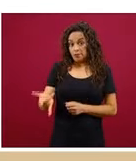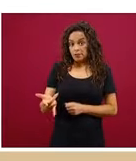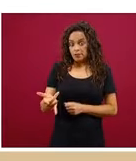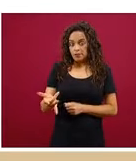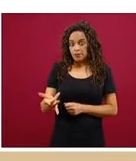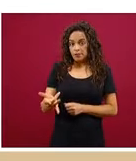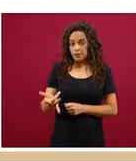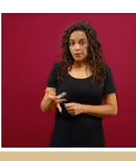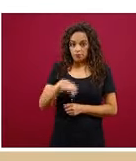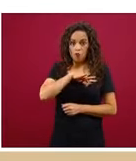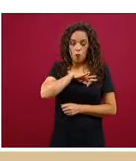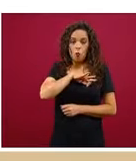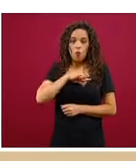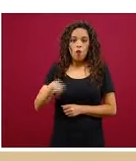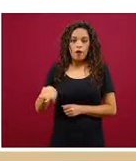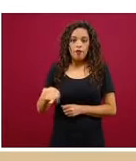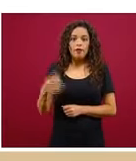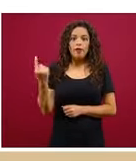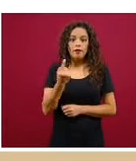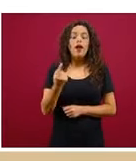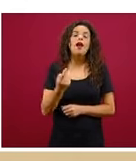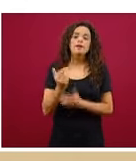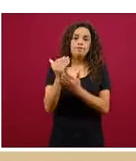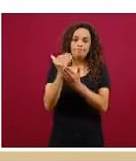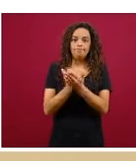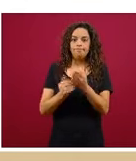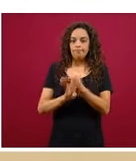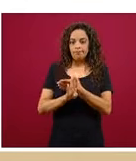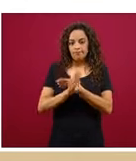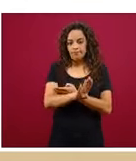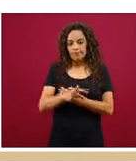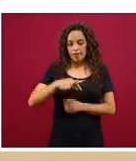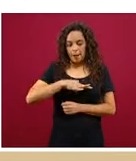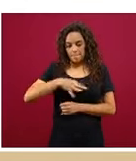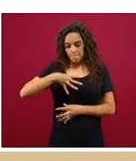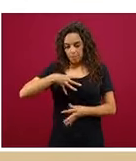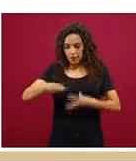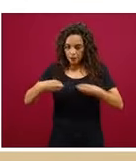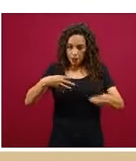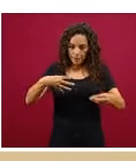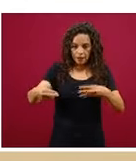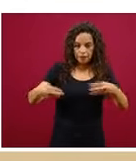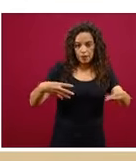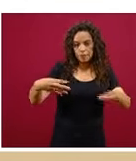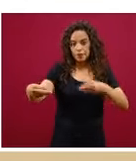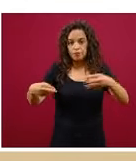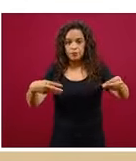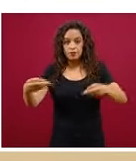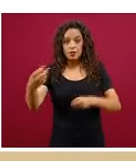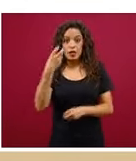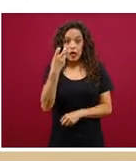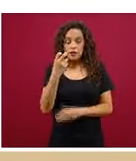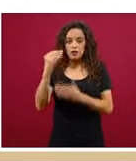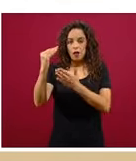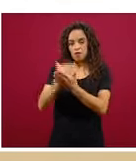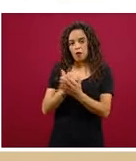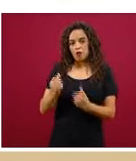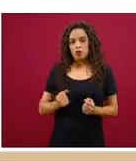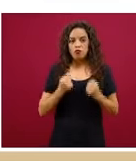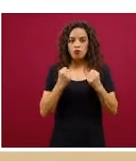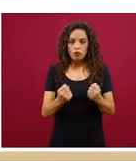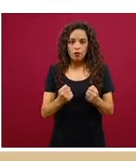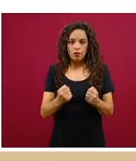objetivo principal de ellas son disminuir la transmisión de la enfermedad, por lo tanto, la intensidad de la